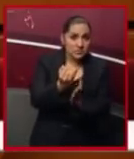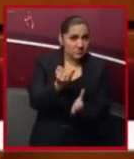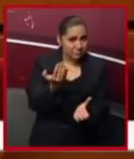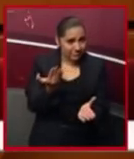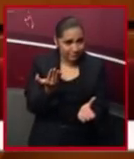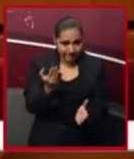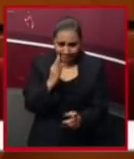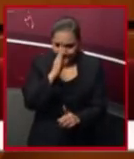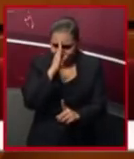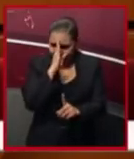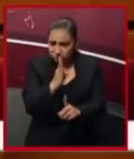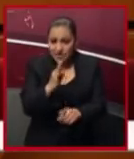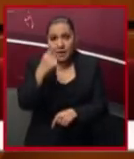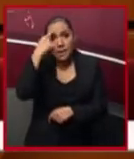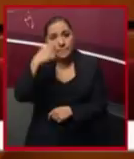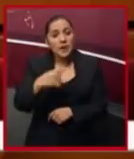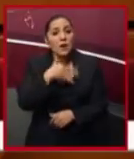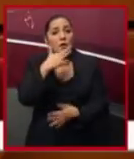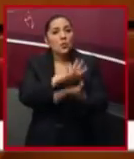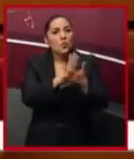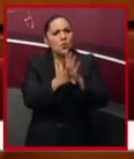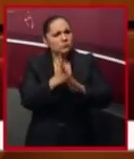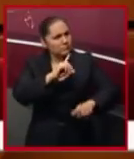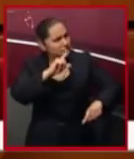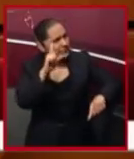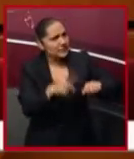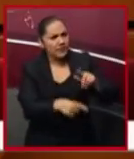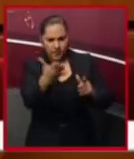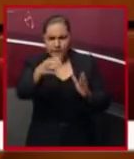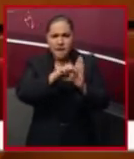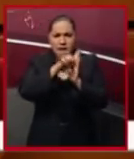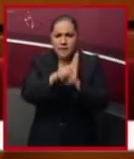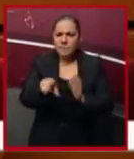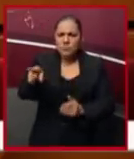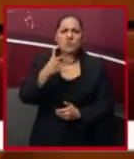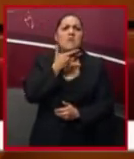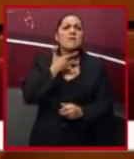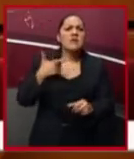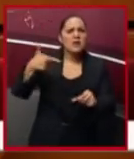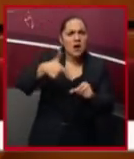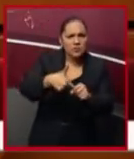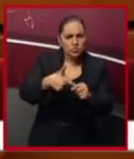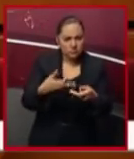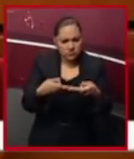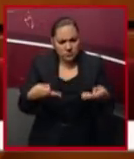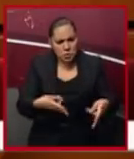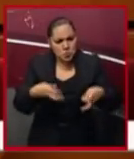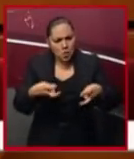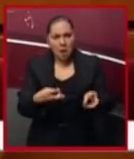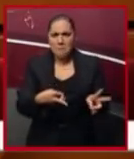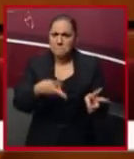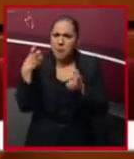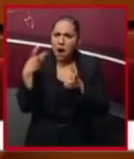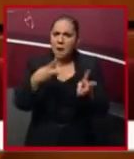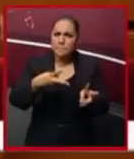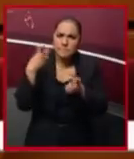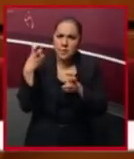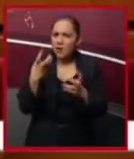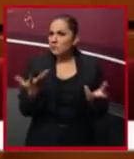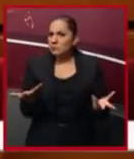¿Qué les parece lo que sucedió con el robo de combustibles? ¿Qué les parece con las denuncias que están